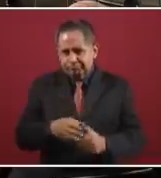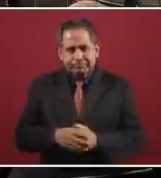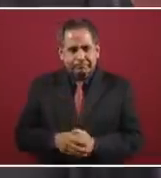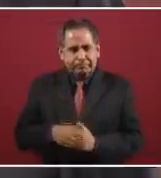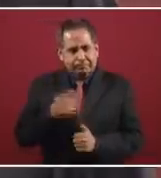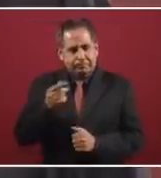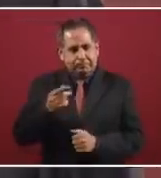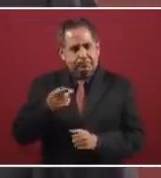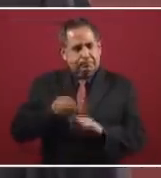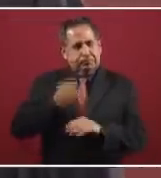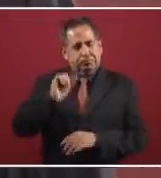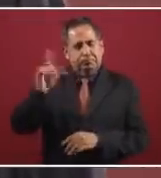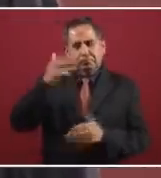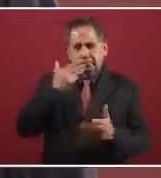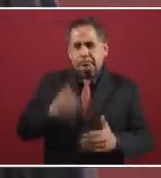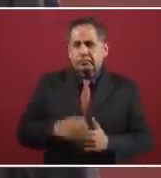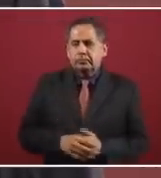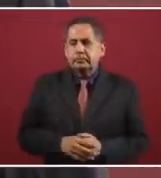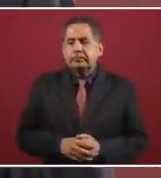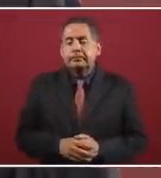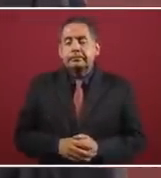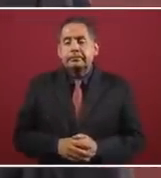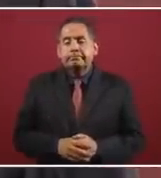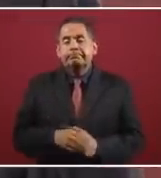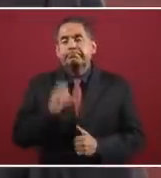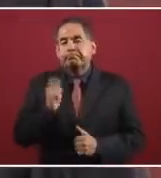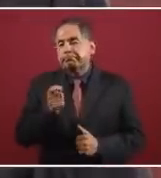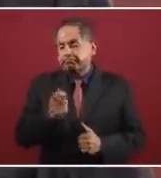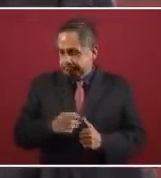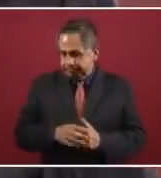muy profesional. Sí,